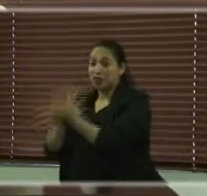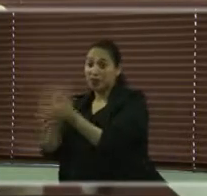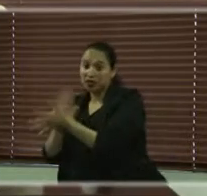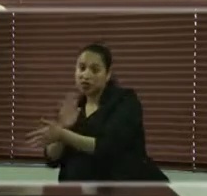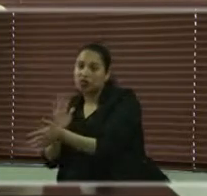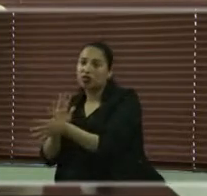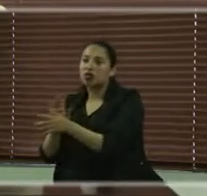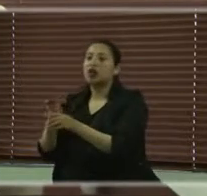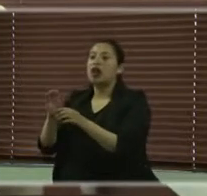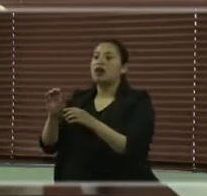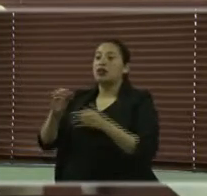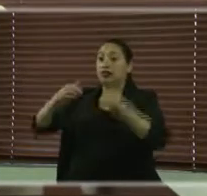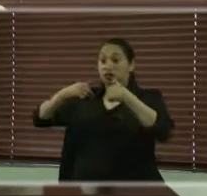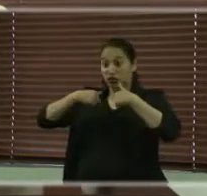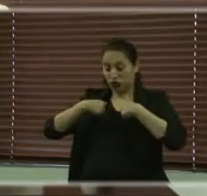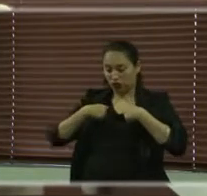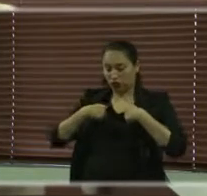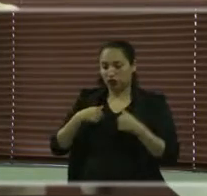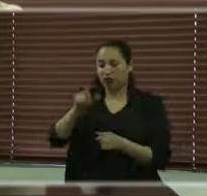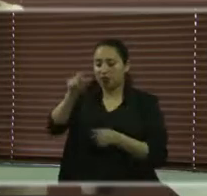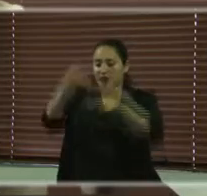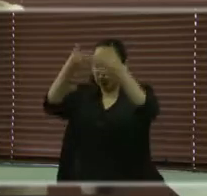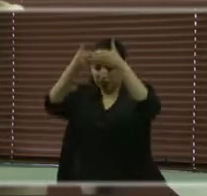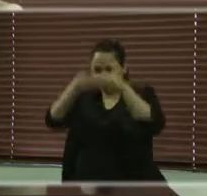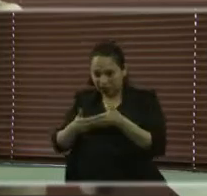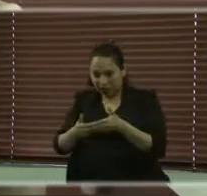han accesibles a las personas con discapacidad